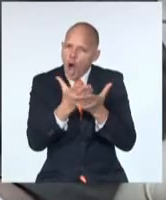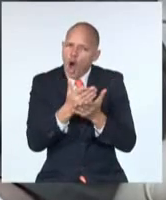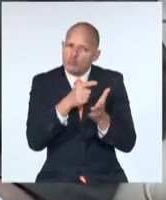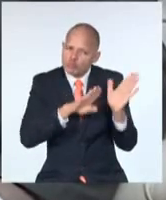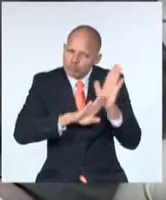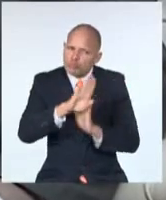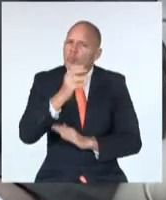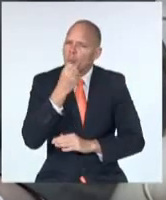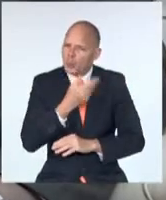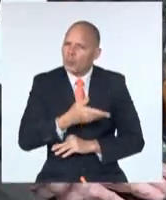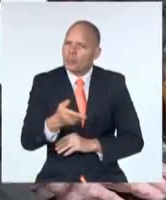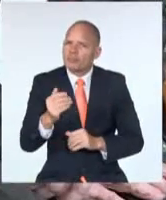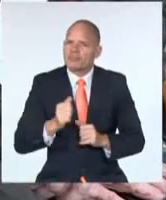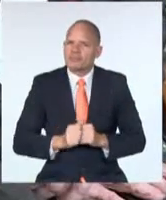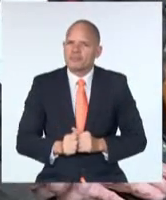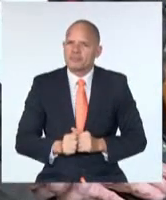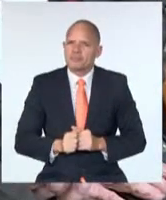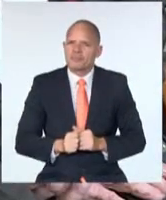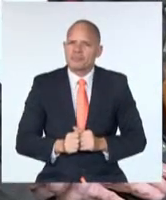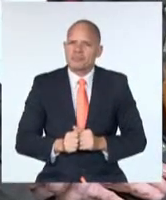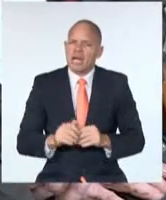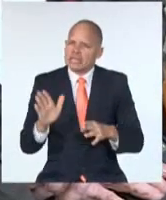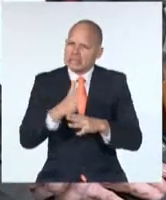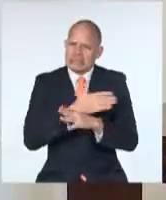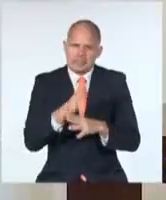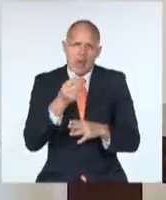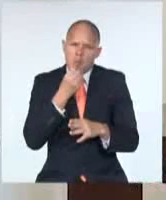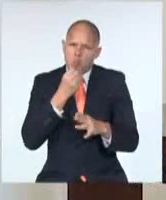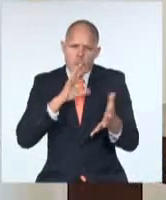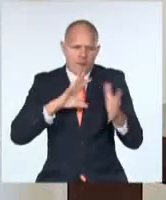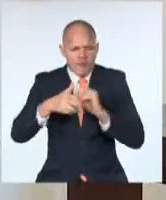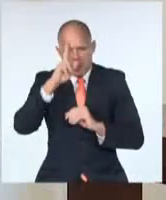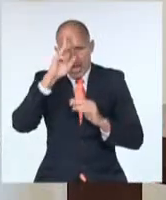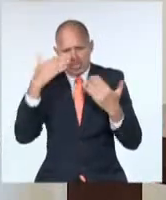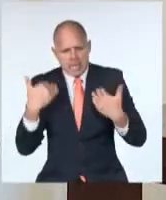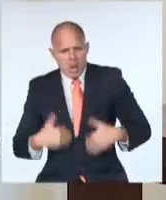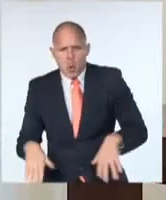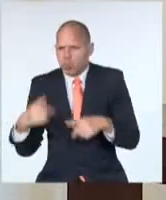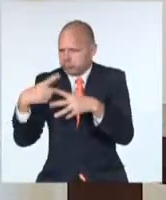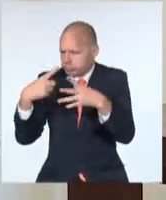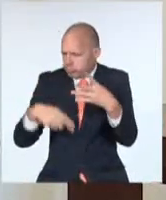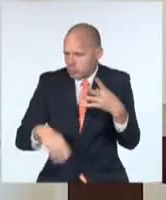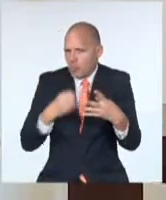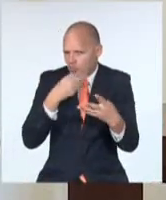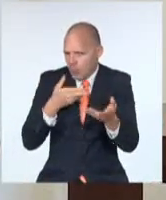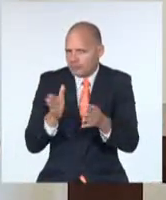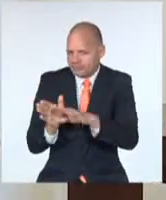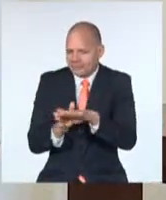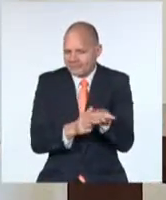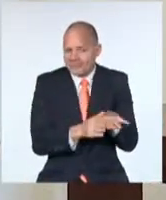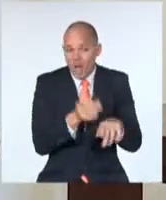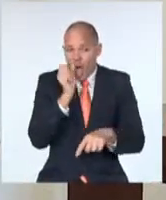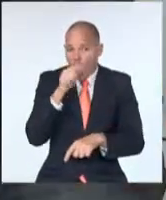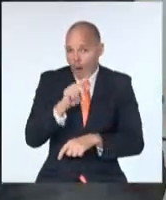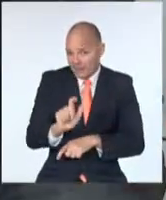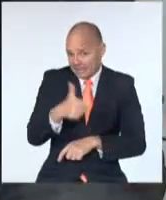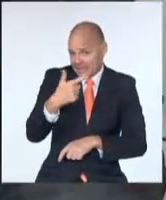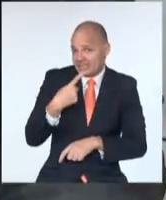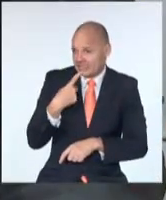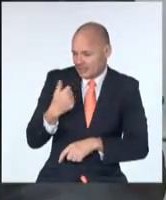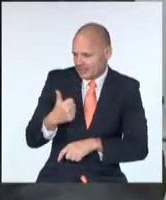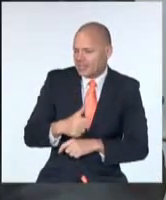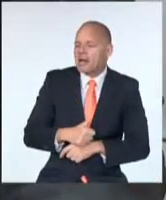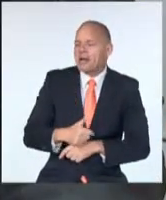día en los diferentes sectores. El vicepresidente de Namibia rememoró la gratitud histórica por la contribución cubana a